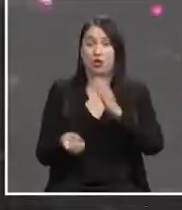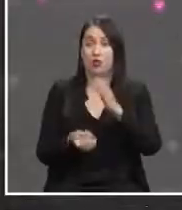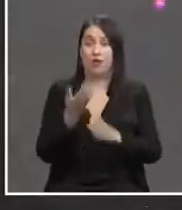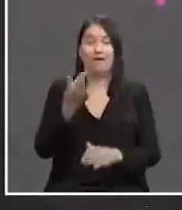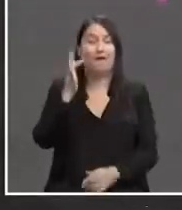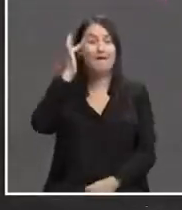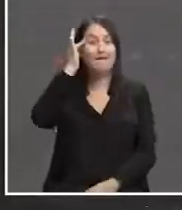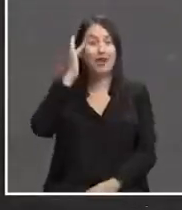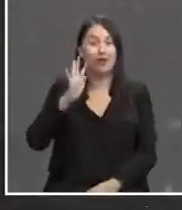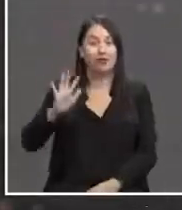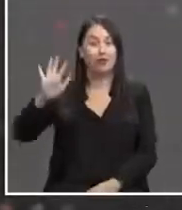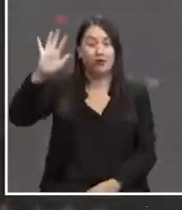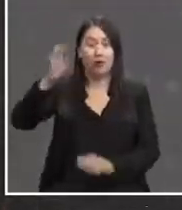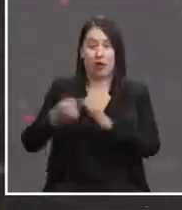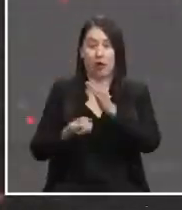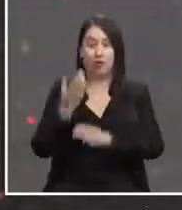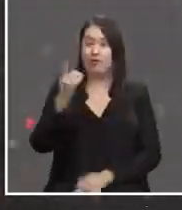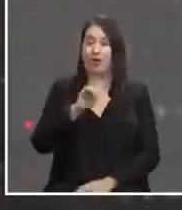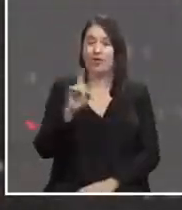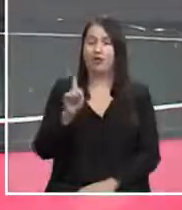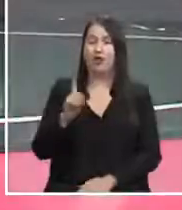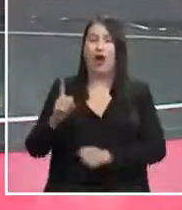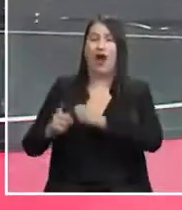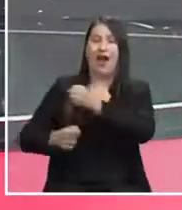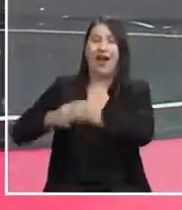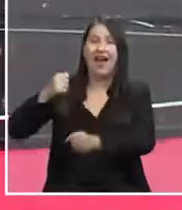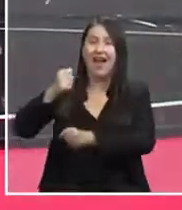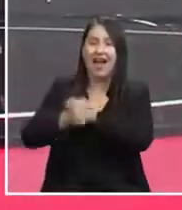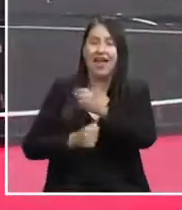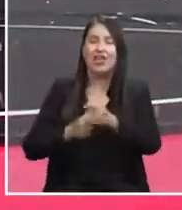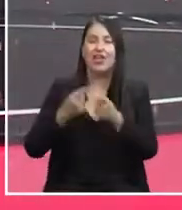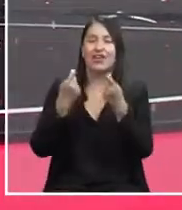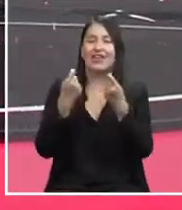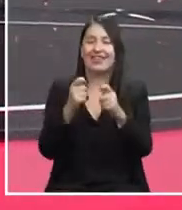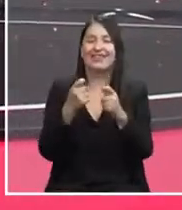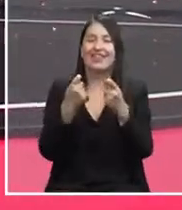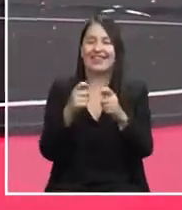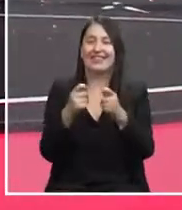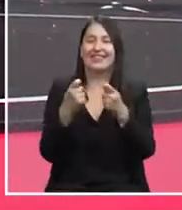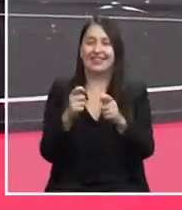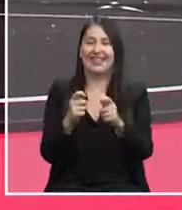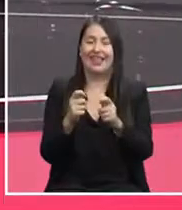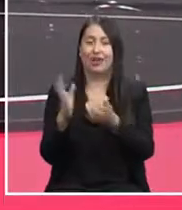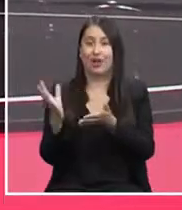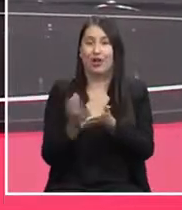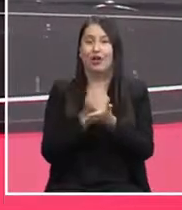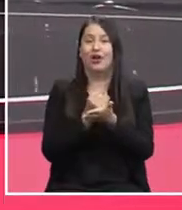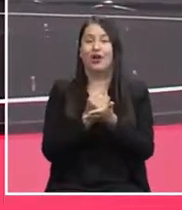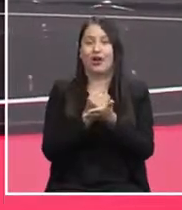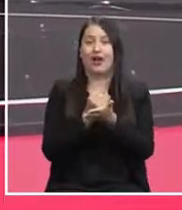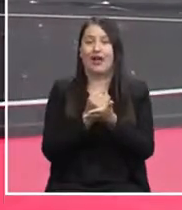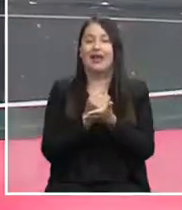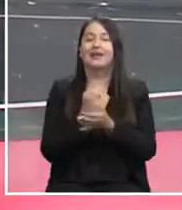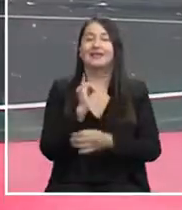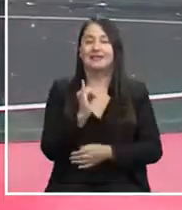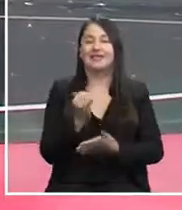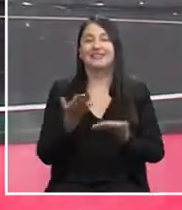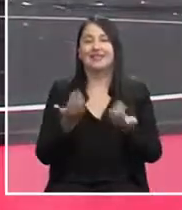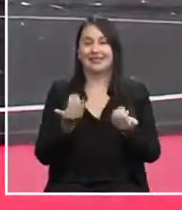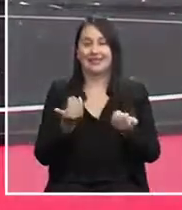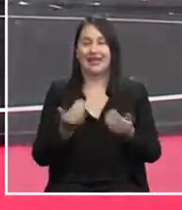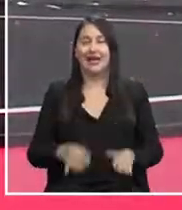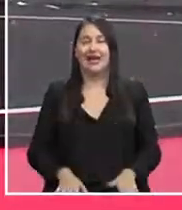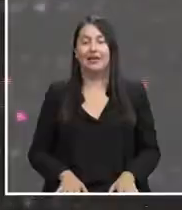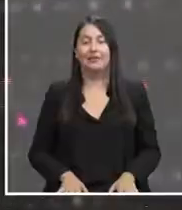lleva siglos dedicándose a intentar llevarla a cabo, me parece que es completamente necesaria.